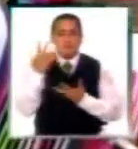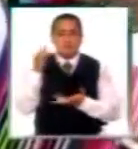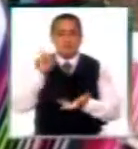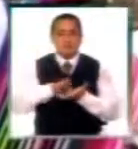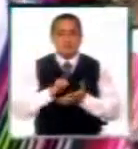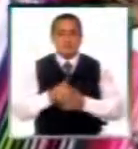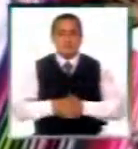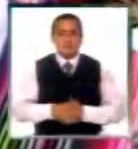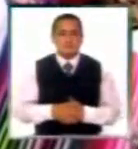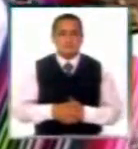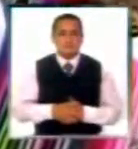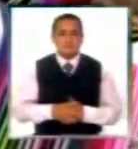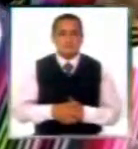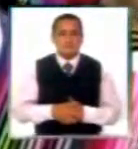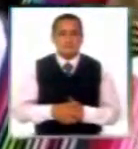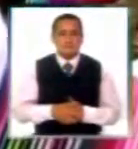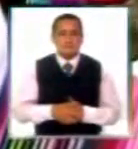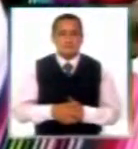que